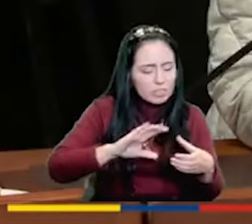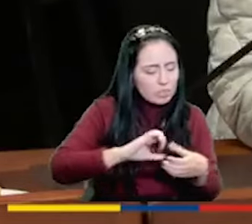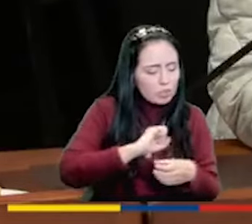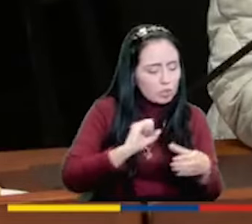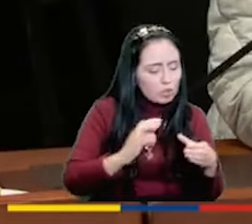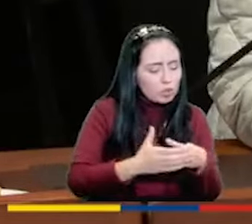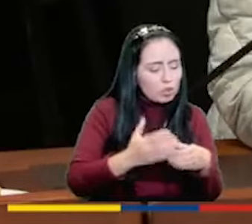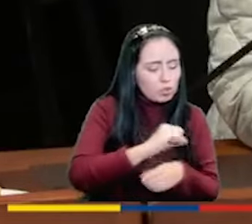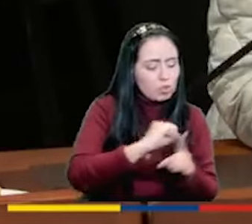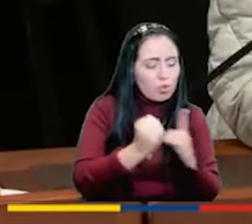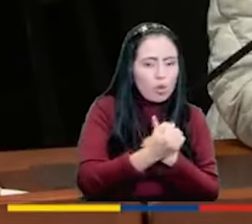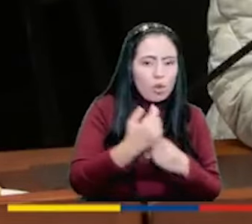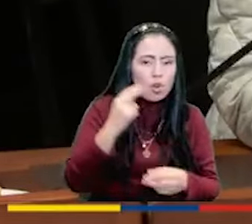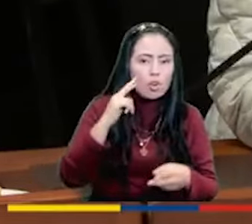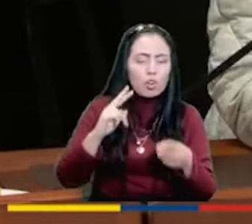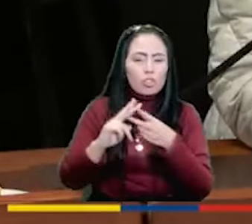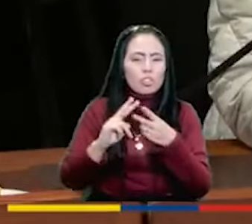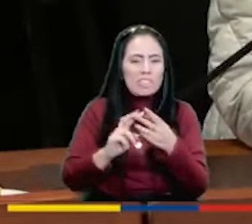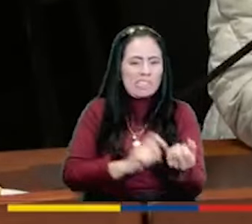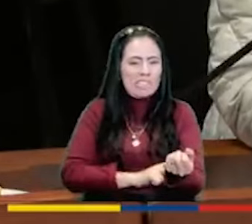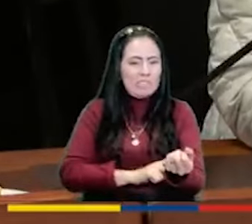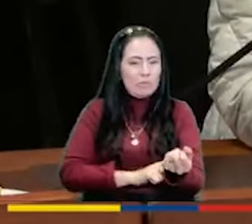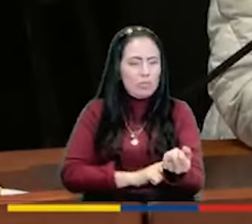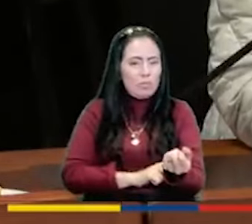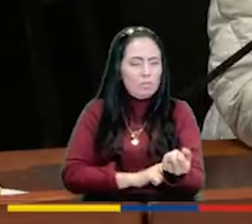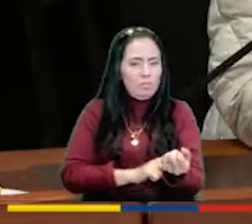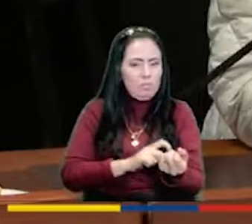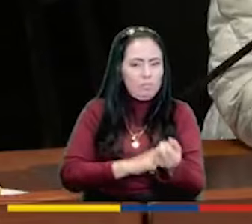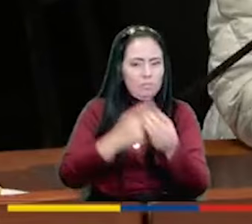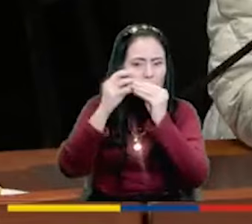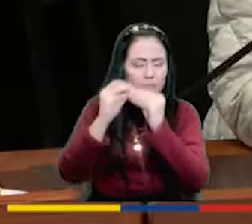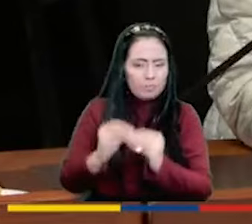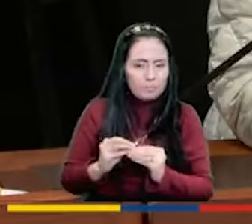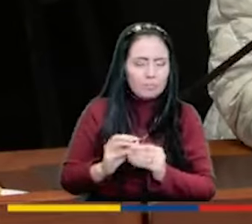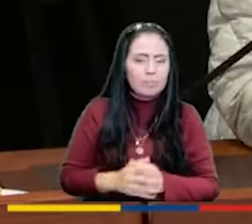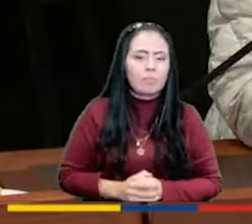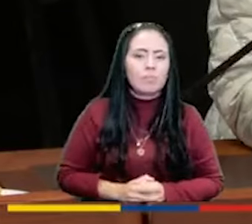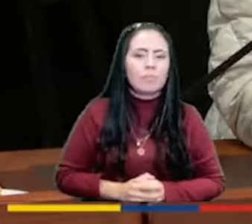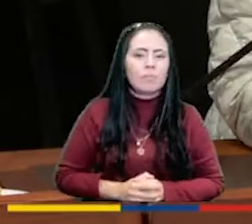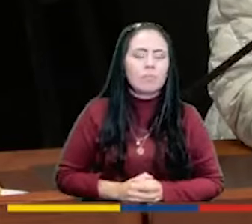reconocer el racismo estructural.